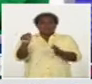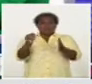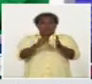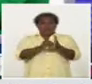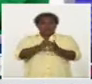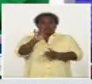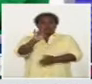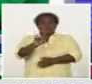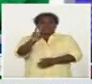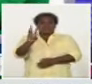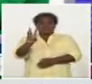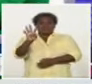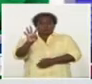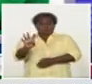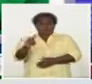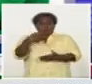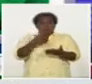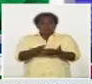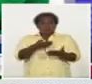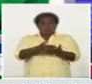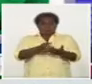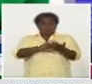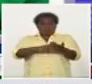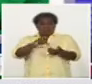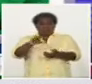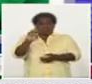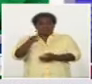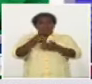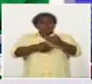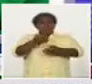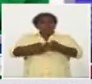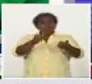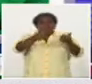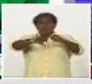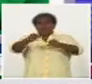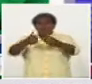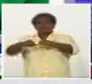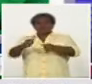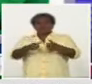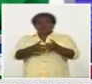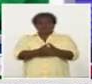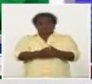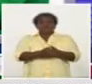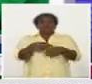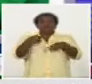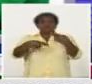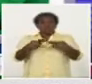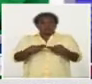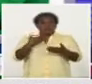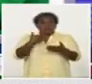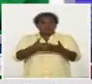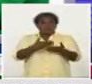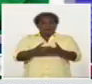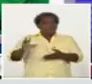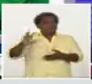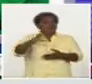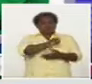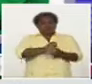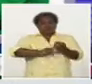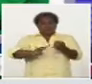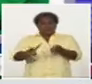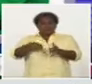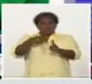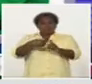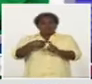22.934 muestras se procesaron en nuestro país. Se procesaron muestras de todas las provincias y el municipio